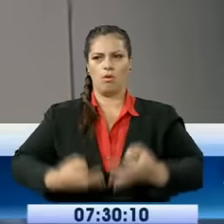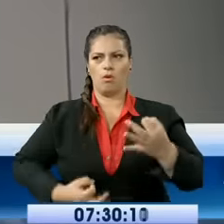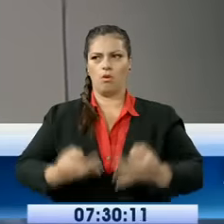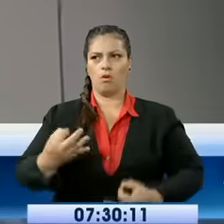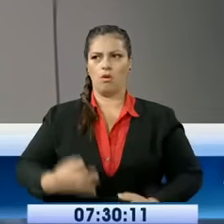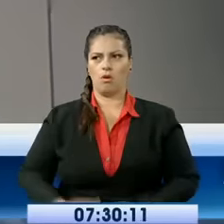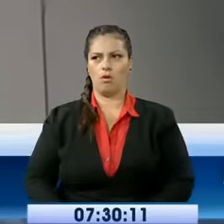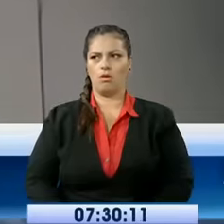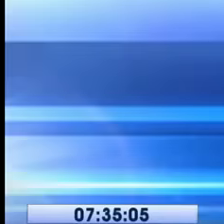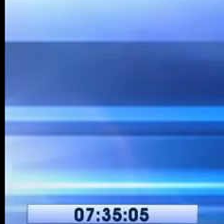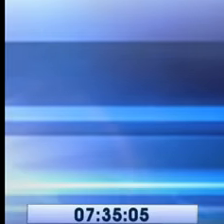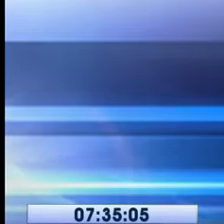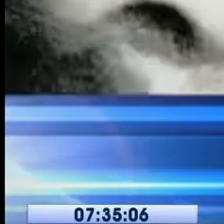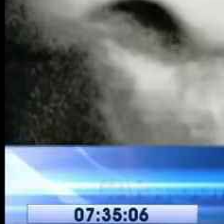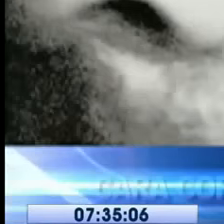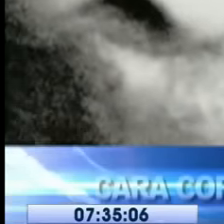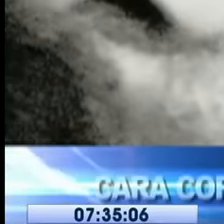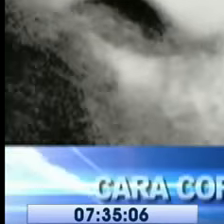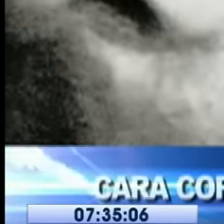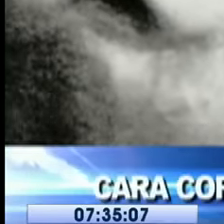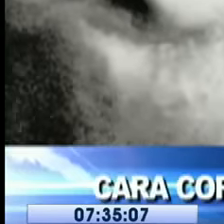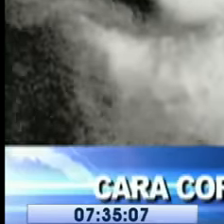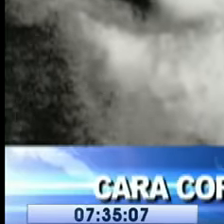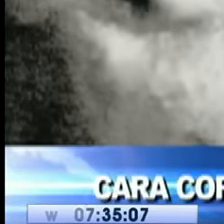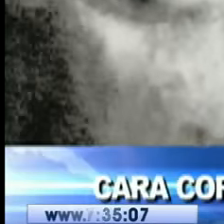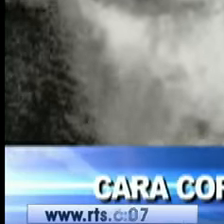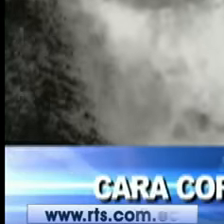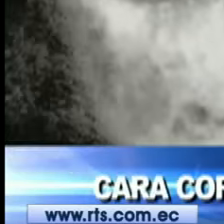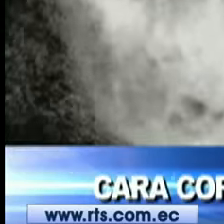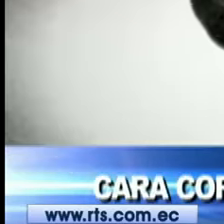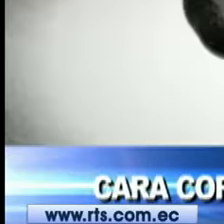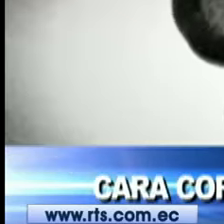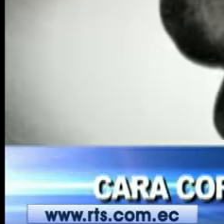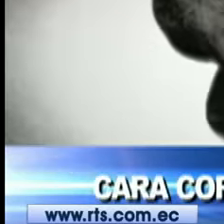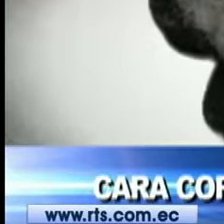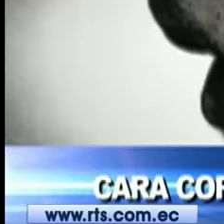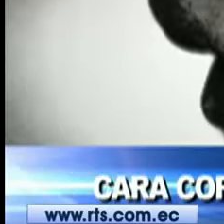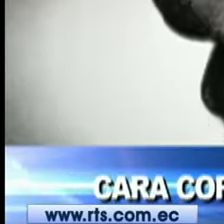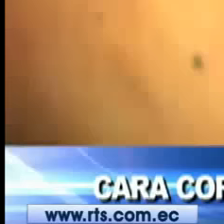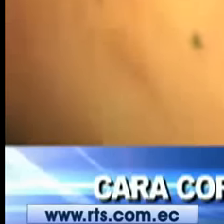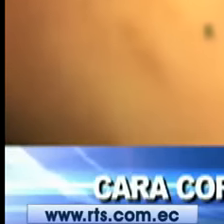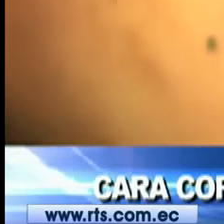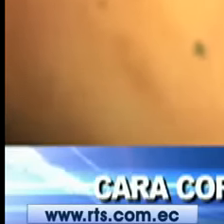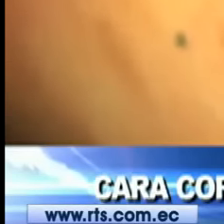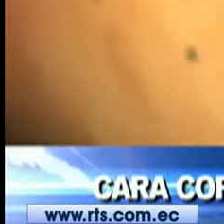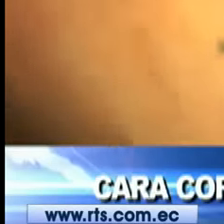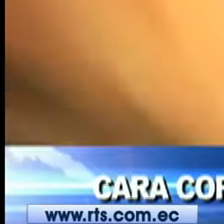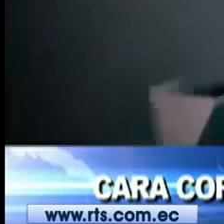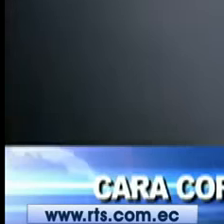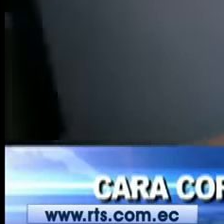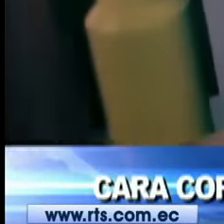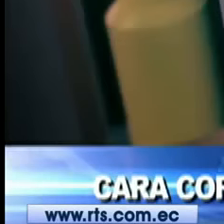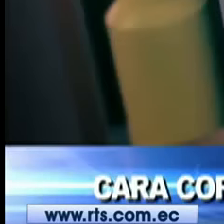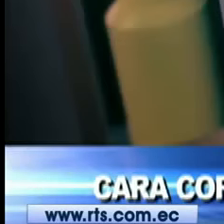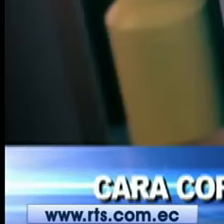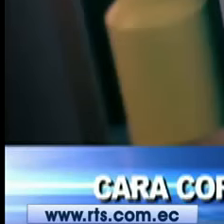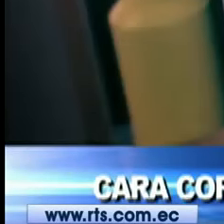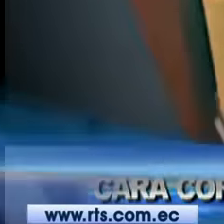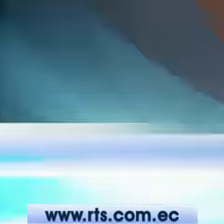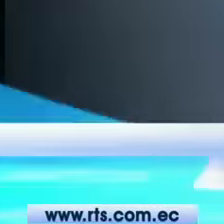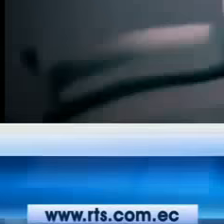Ítalo Ruiz. Más adelante, Joven que quedó con rostro desfigurado por accidente en